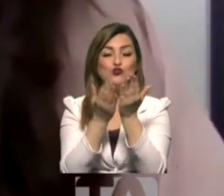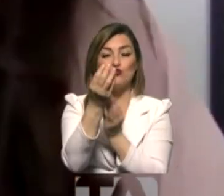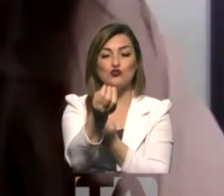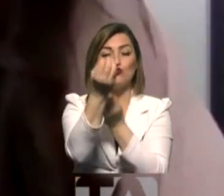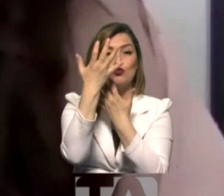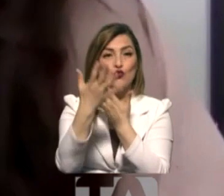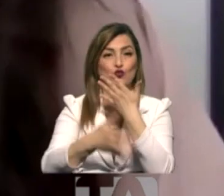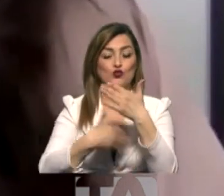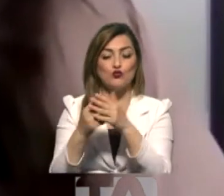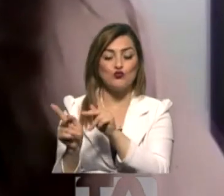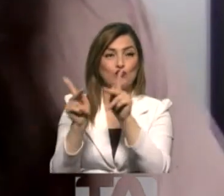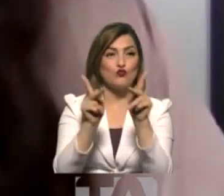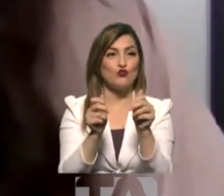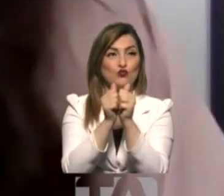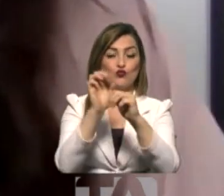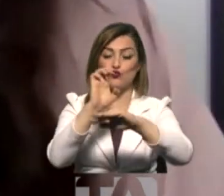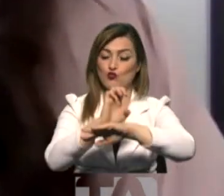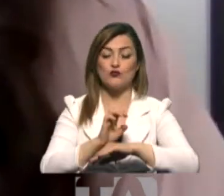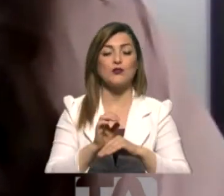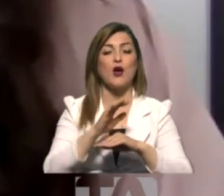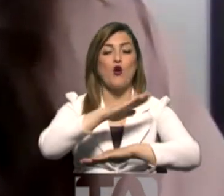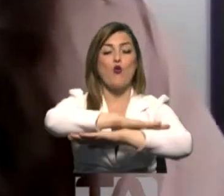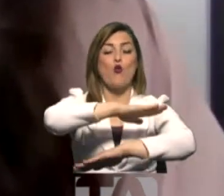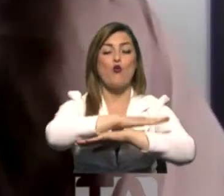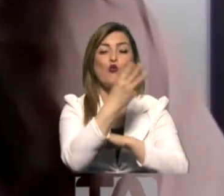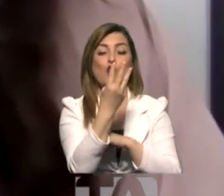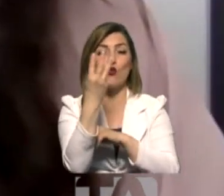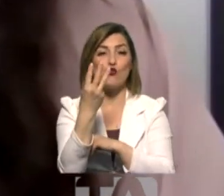información de todo este plan de Unidos por Ecuador en nuestra página web